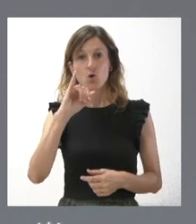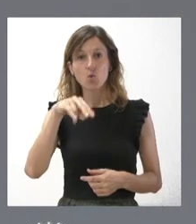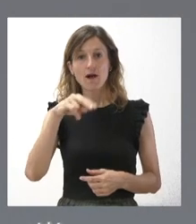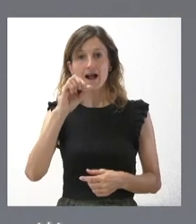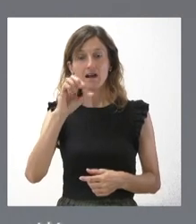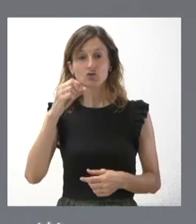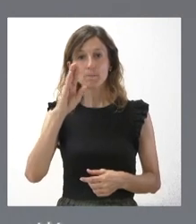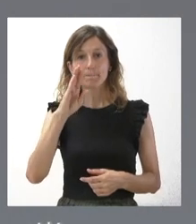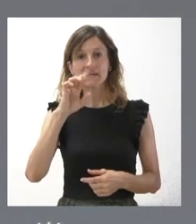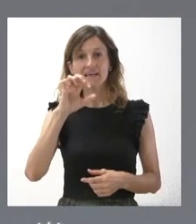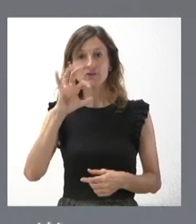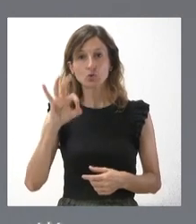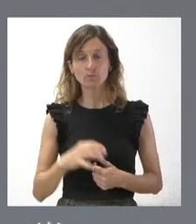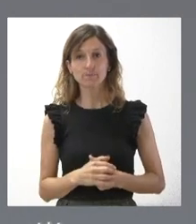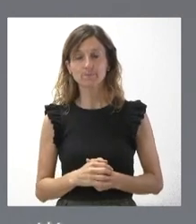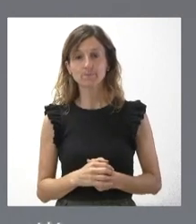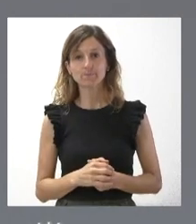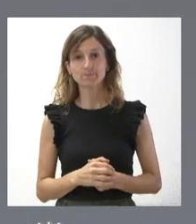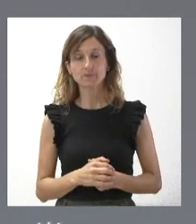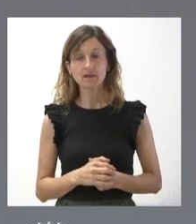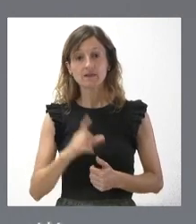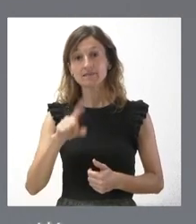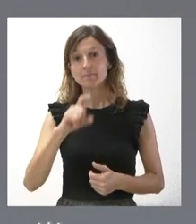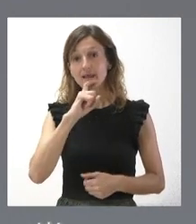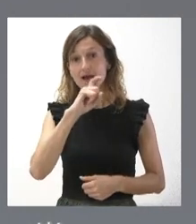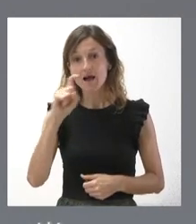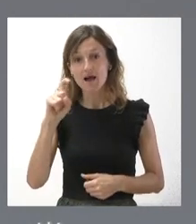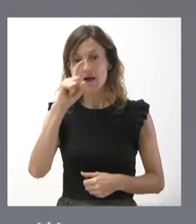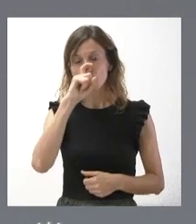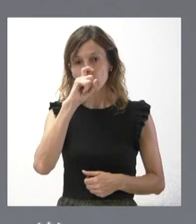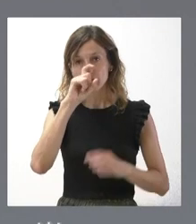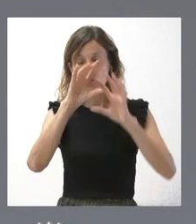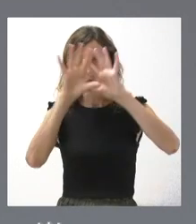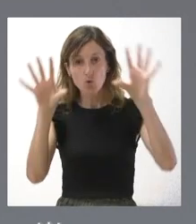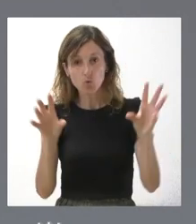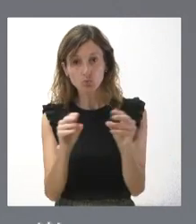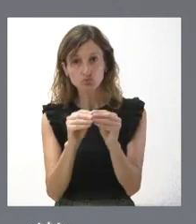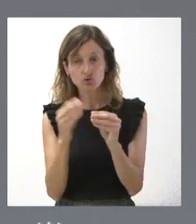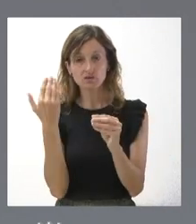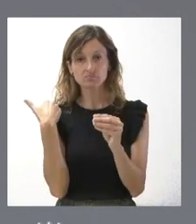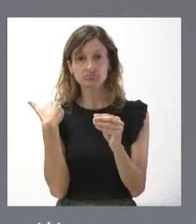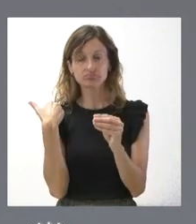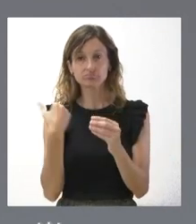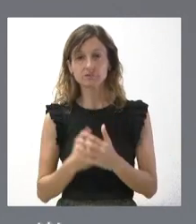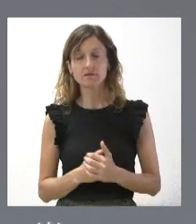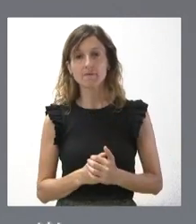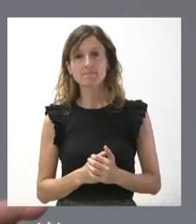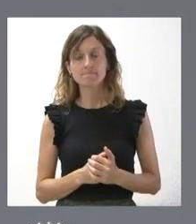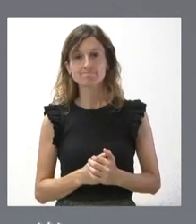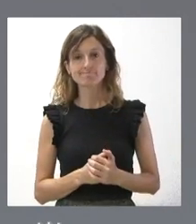Bielba. Le recordamos que las conclusiones a las que llegamos en esos